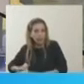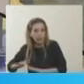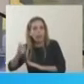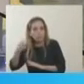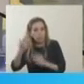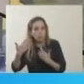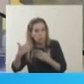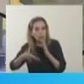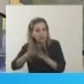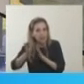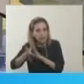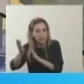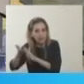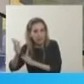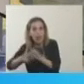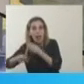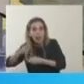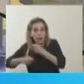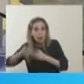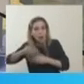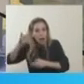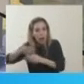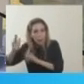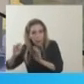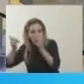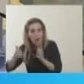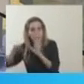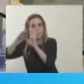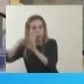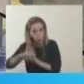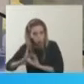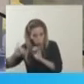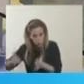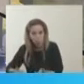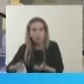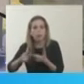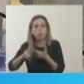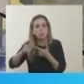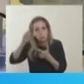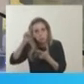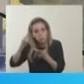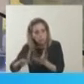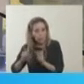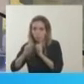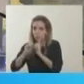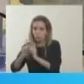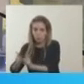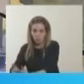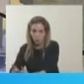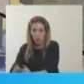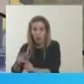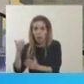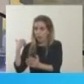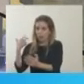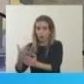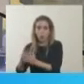con protocolos con bajo uso del transporte público seguimos como veníamos así nos resolvimos